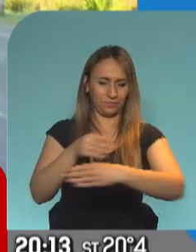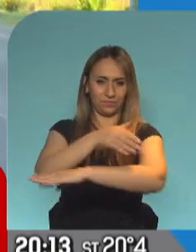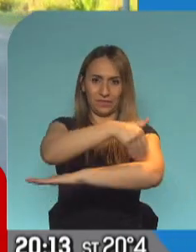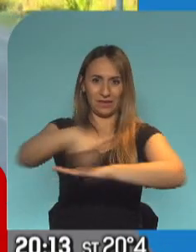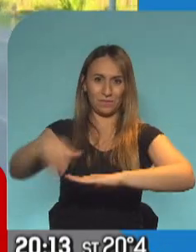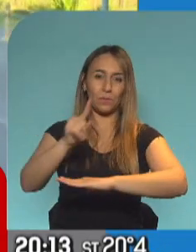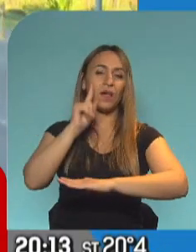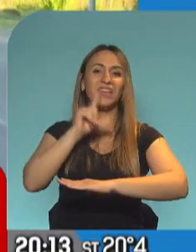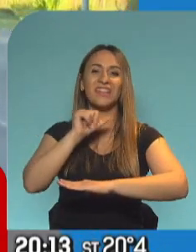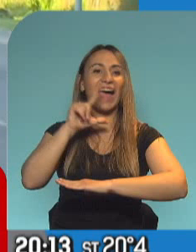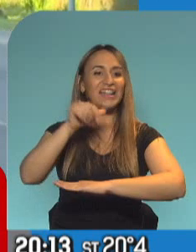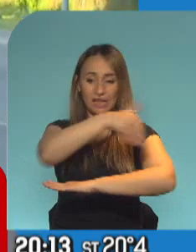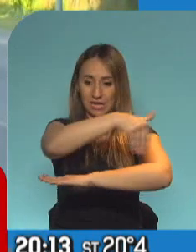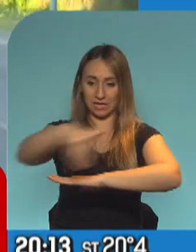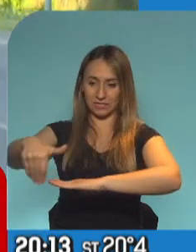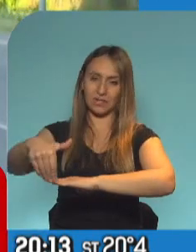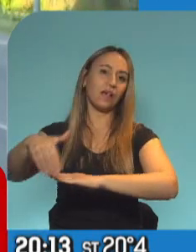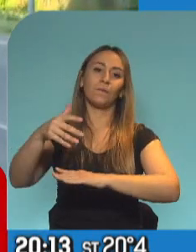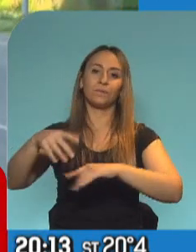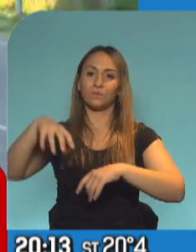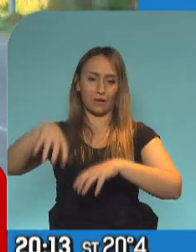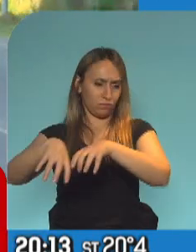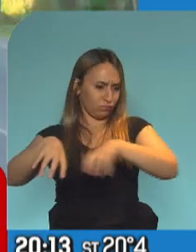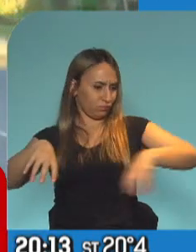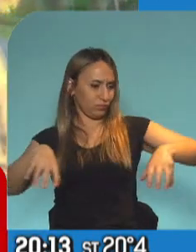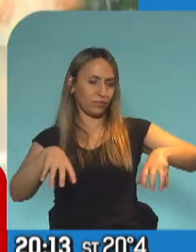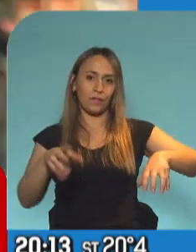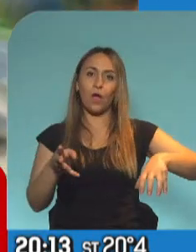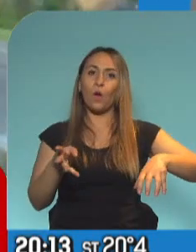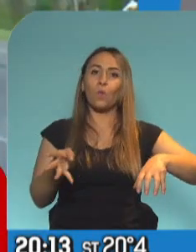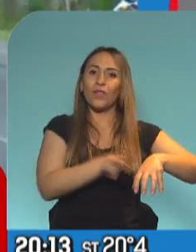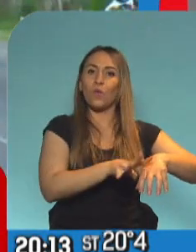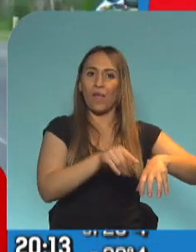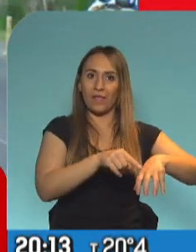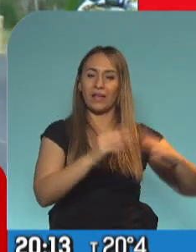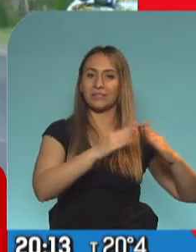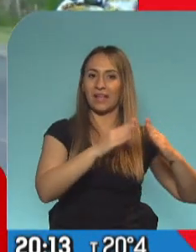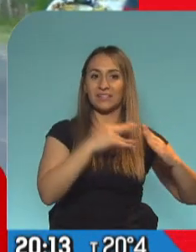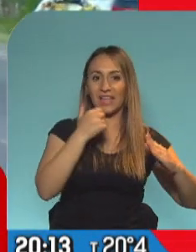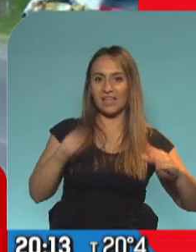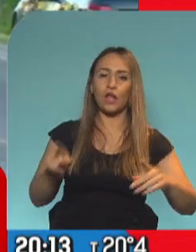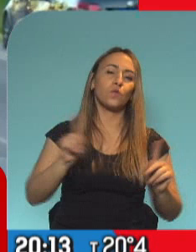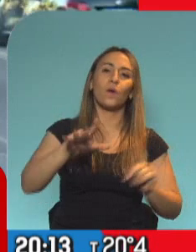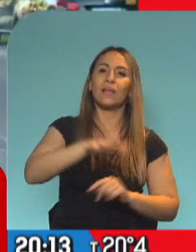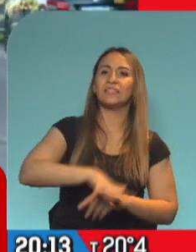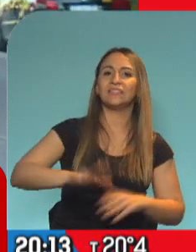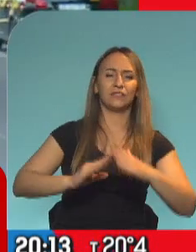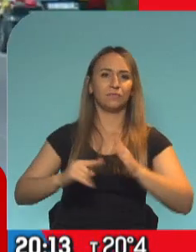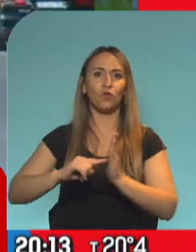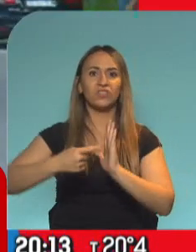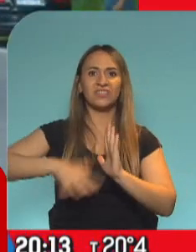donde se ingresa y tiene un buen acceso al lugar no hay no es nordelta no hay restaurantes no hay